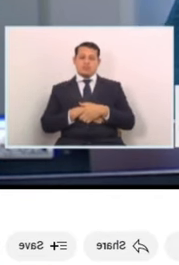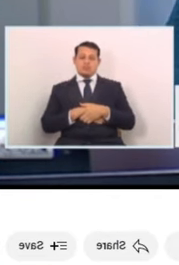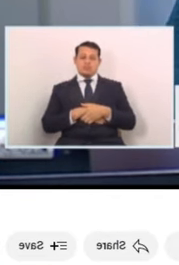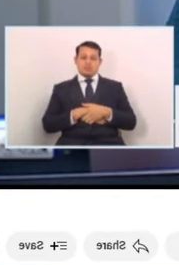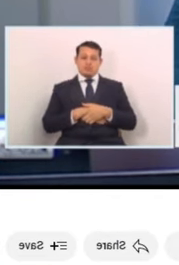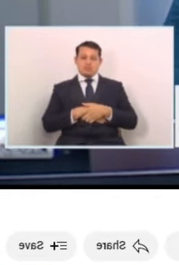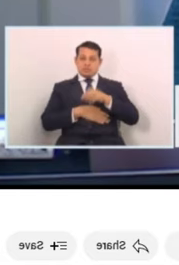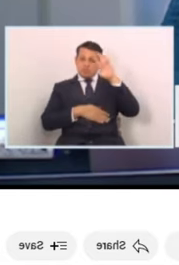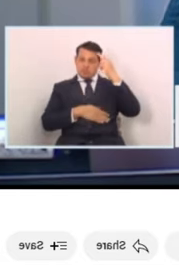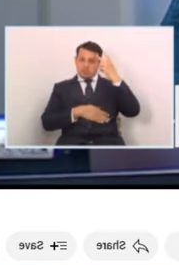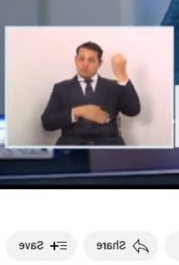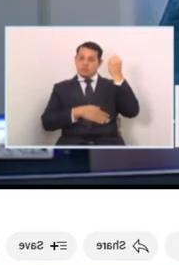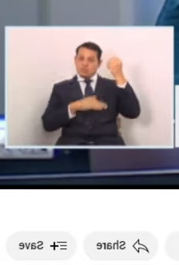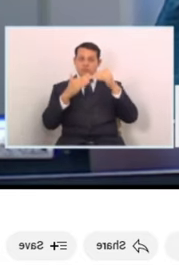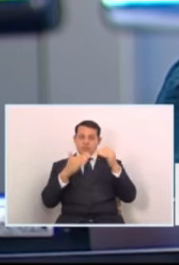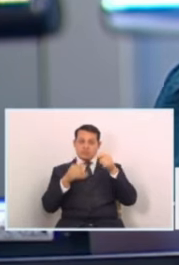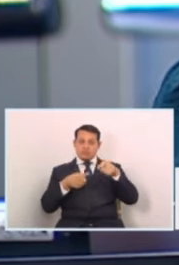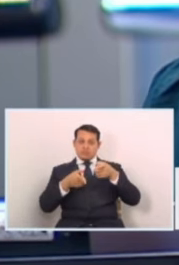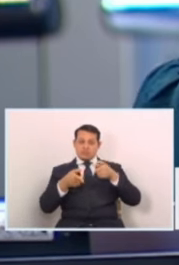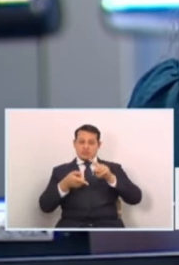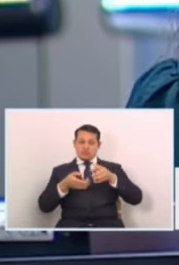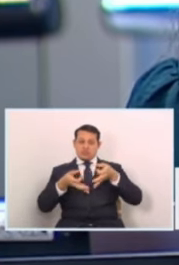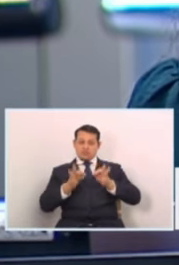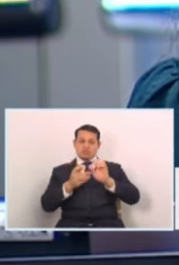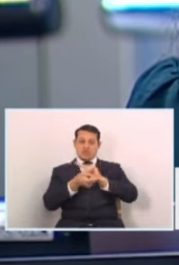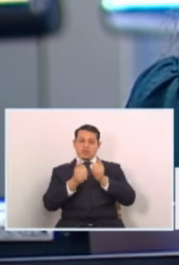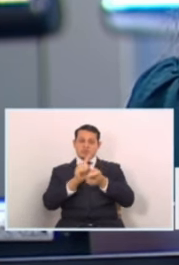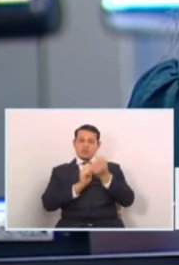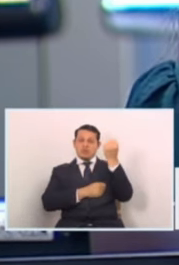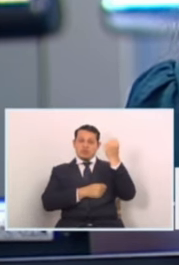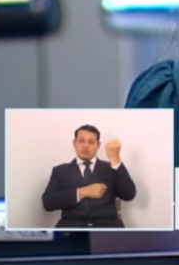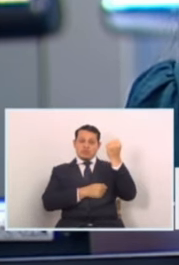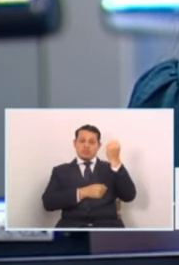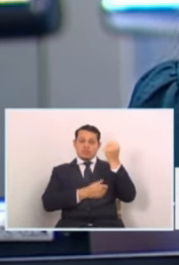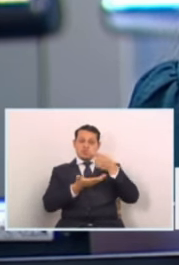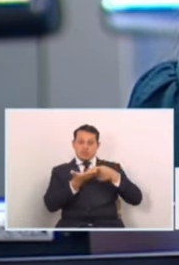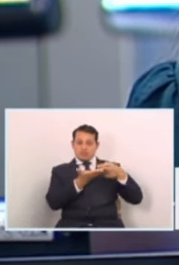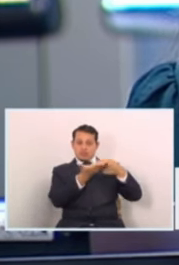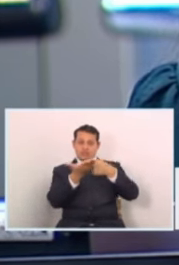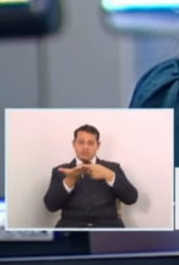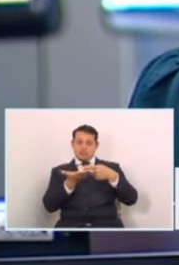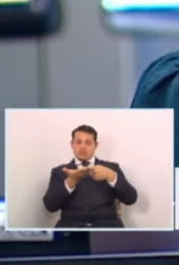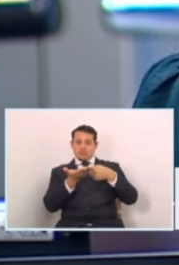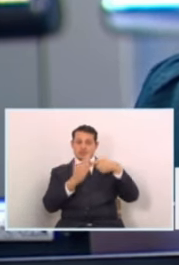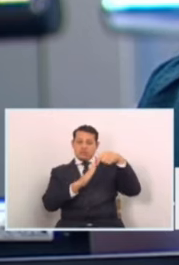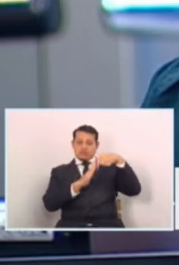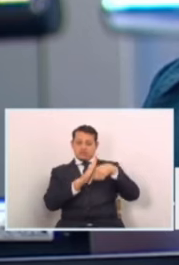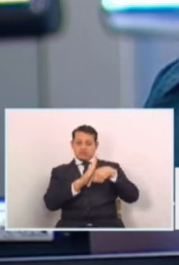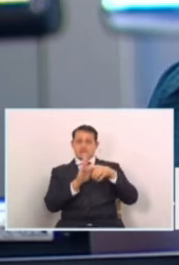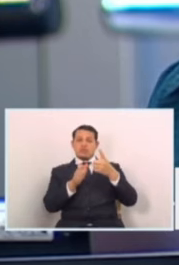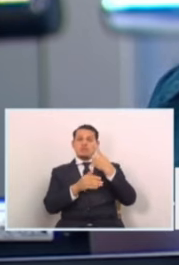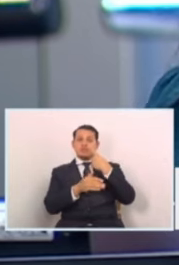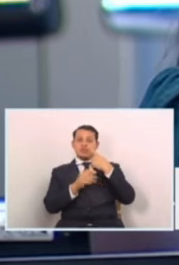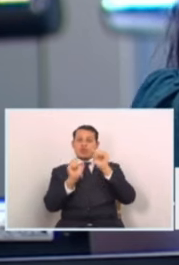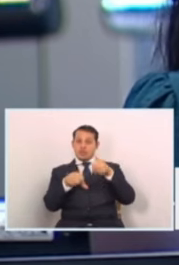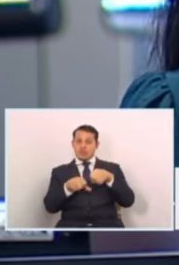Y sería importante también que este tipo de cambios tan importantes pasen a una discusión más detallada,